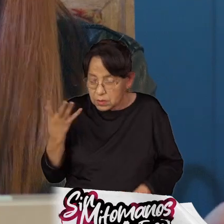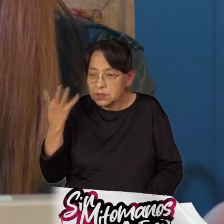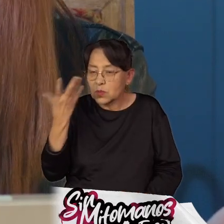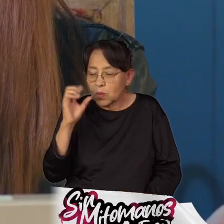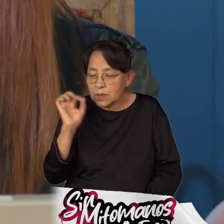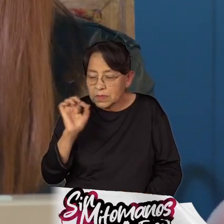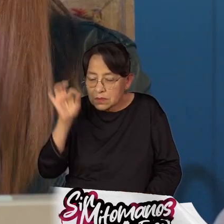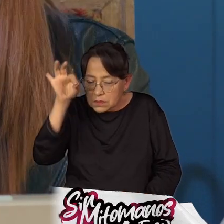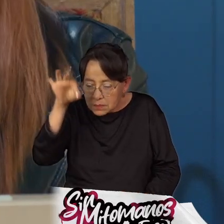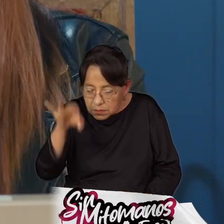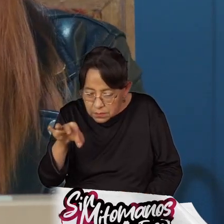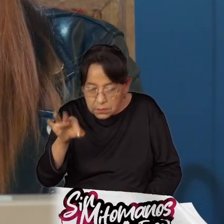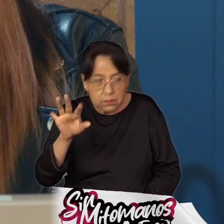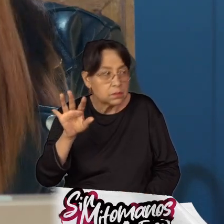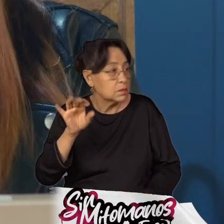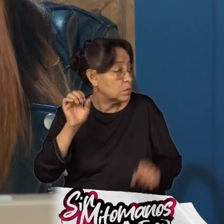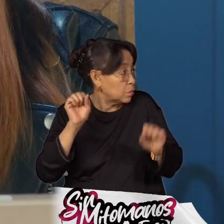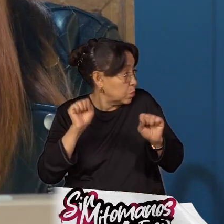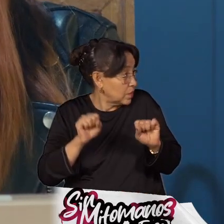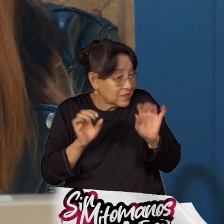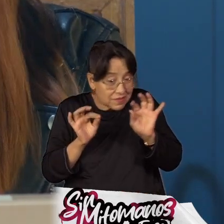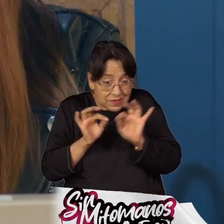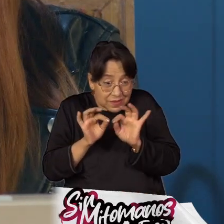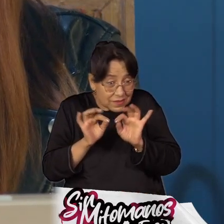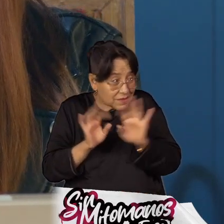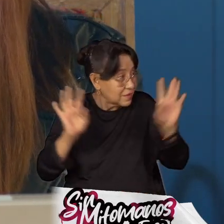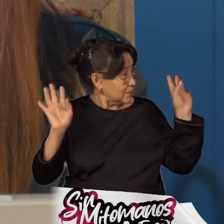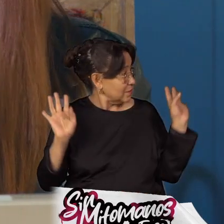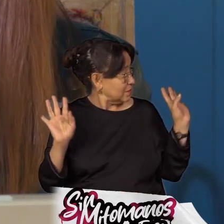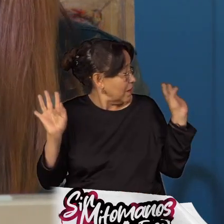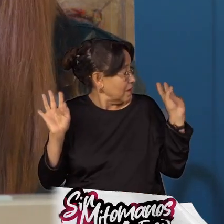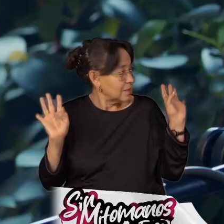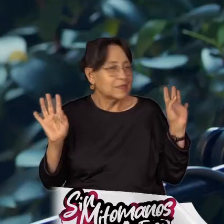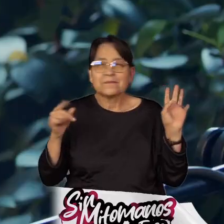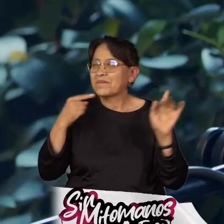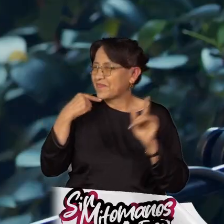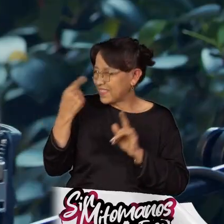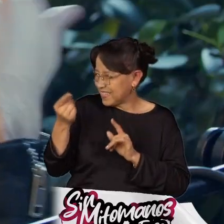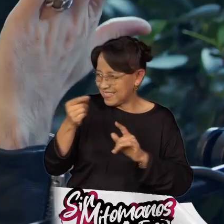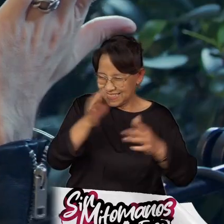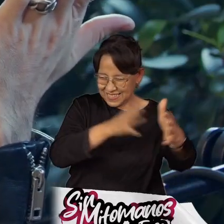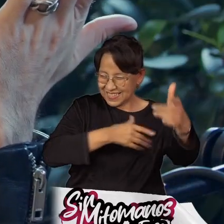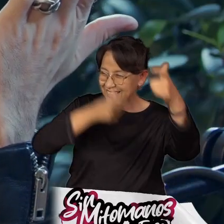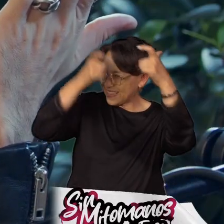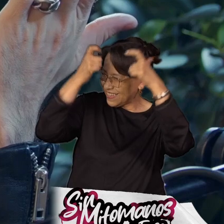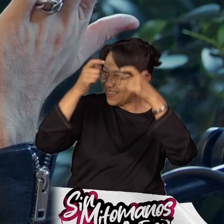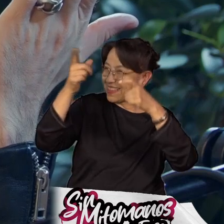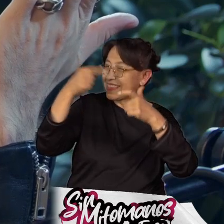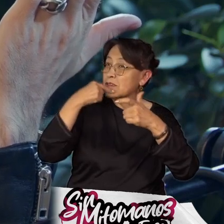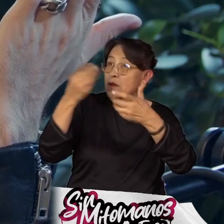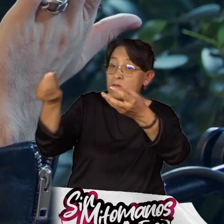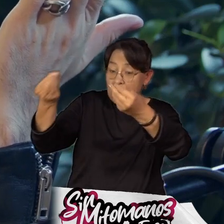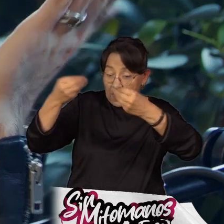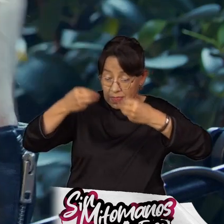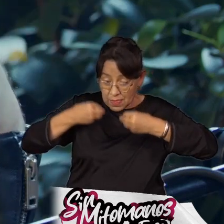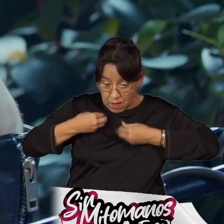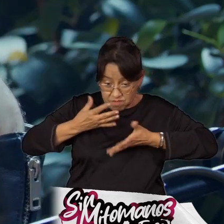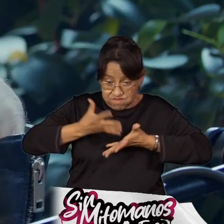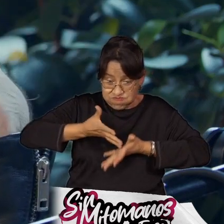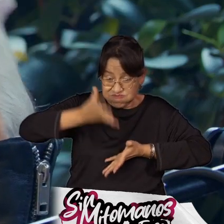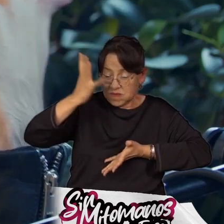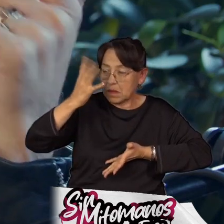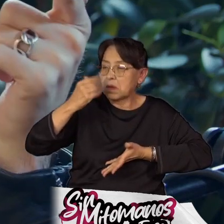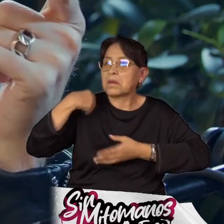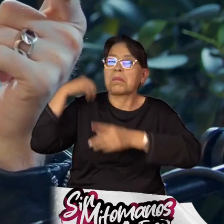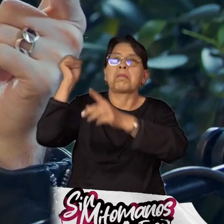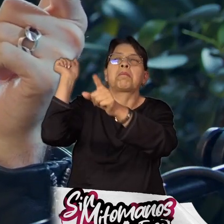tengo y doy, entonces cuando tenga también voy a Es la dar. oración de David: no me des mucho para que me olvide de ti, ni poco